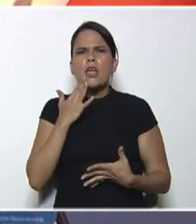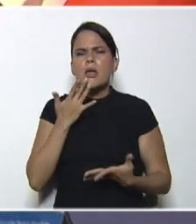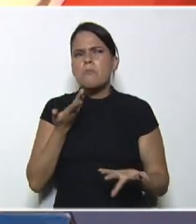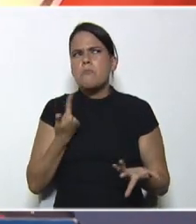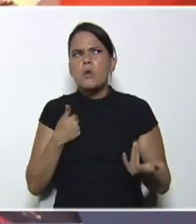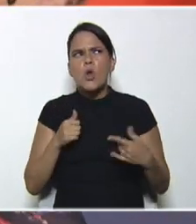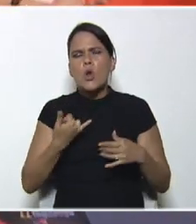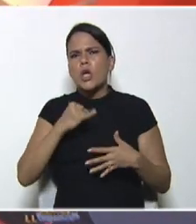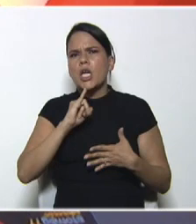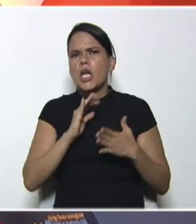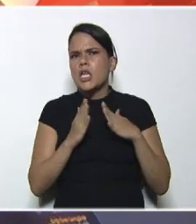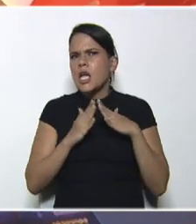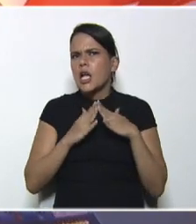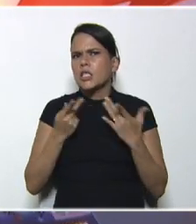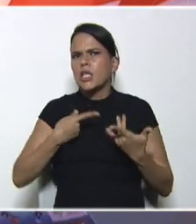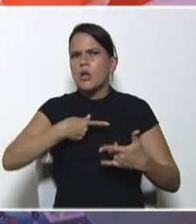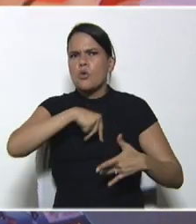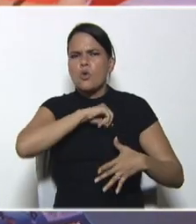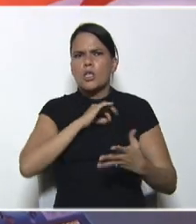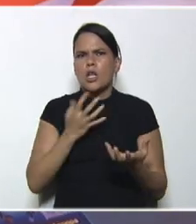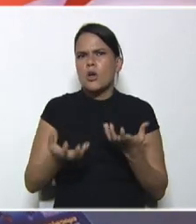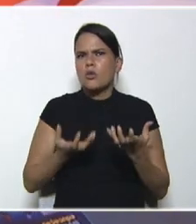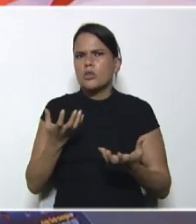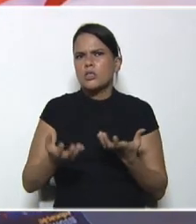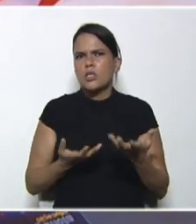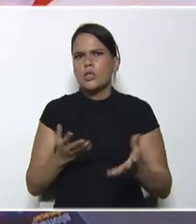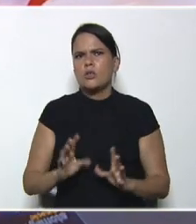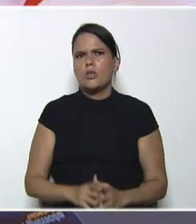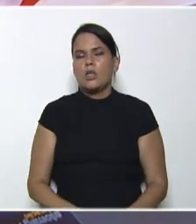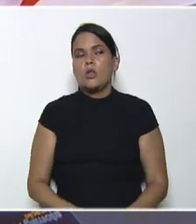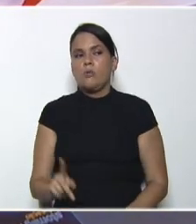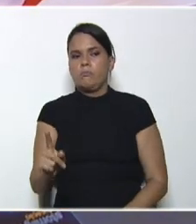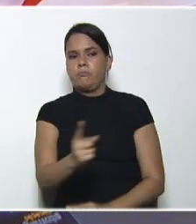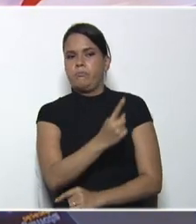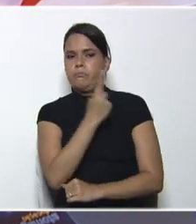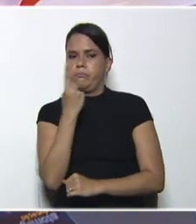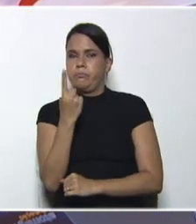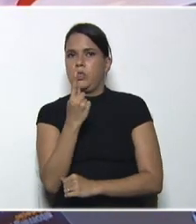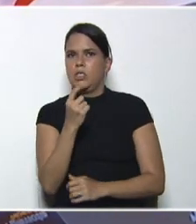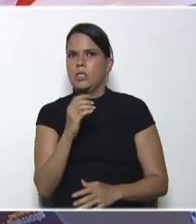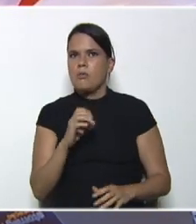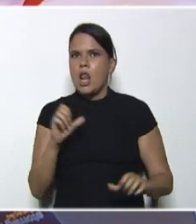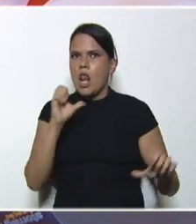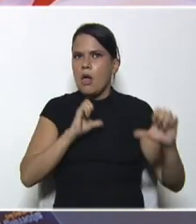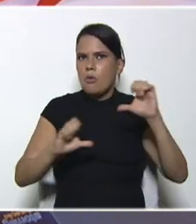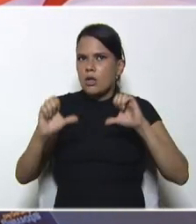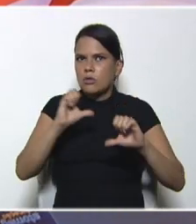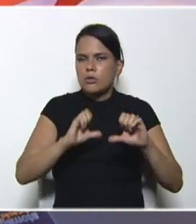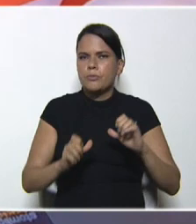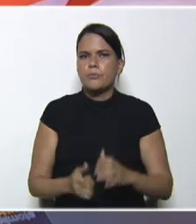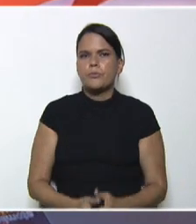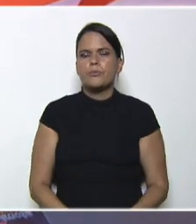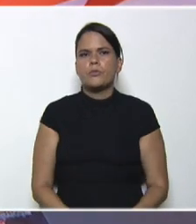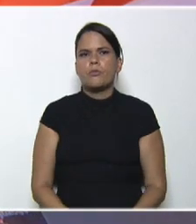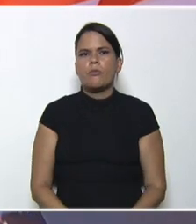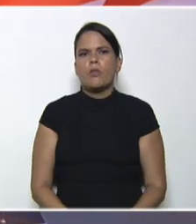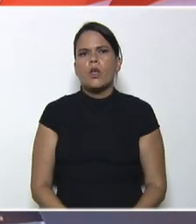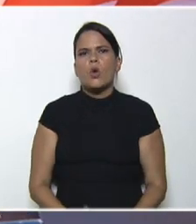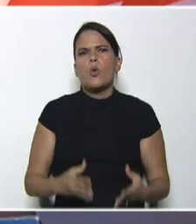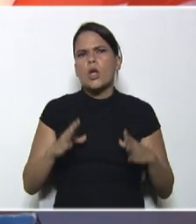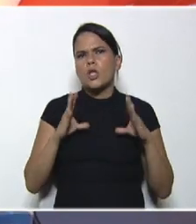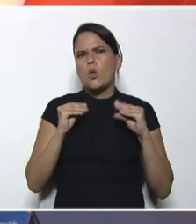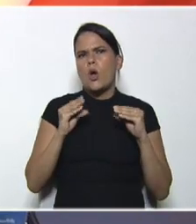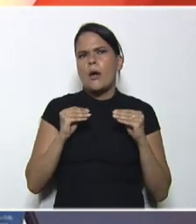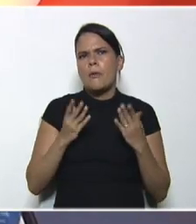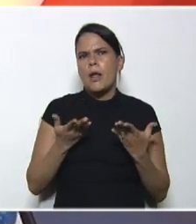cotidianos y en lo que es nuestra cocina, que es nuestro principal laboratorio, como siempre he mencionado. Ok, cuando hablamos acá